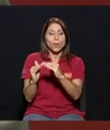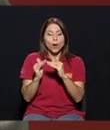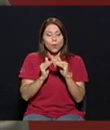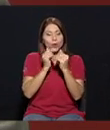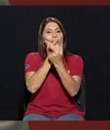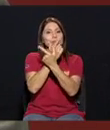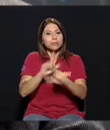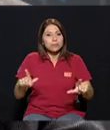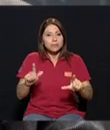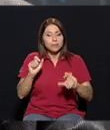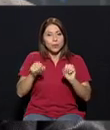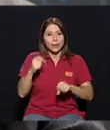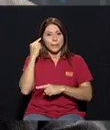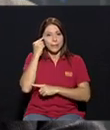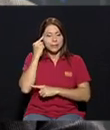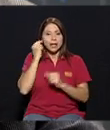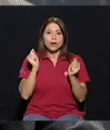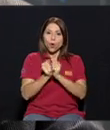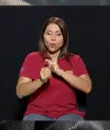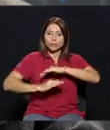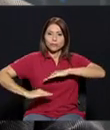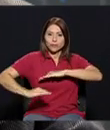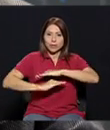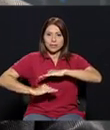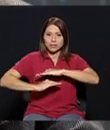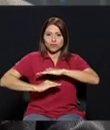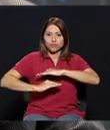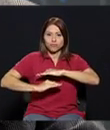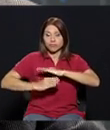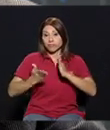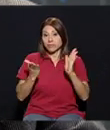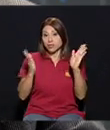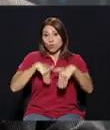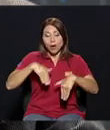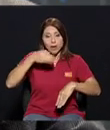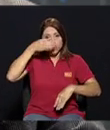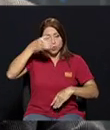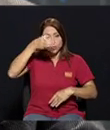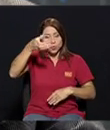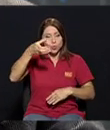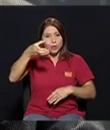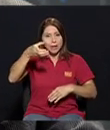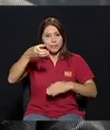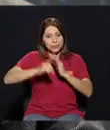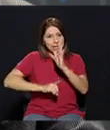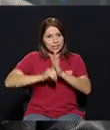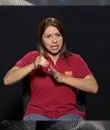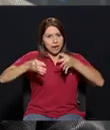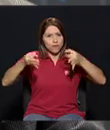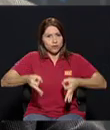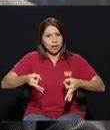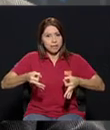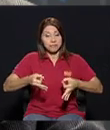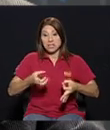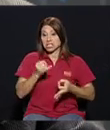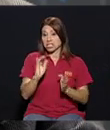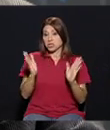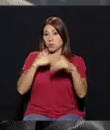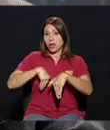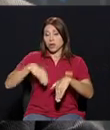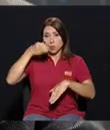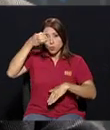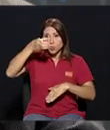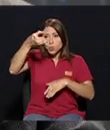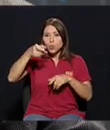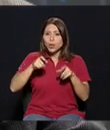pensar con fundamentación. ¿Sí? Mientras no haya una cultura bien desarrollada, una cultura, digamos,